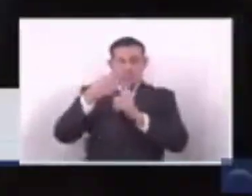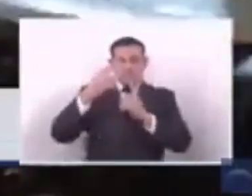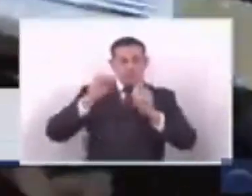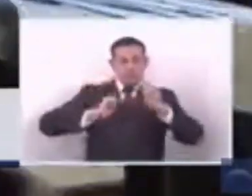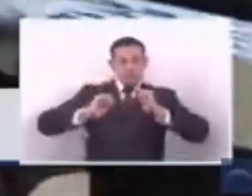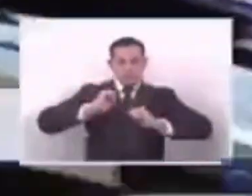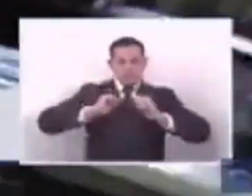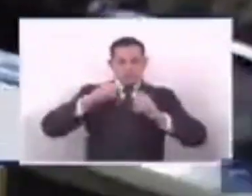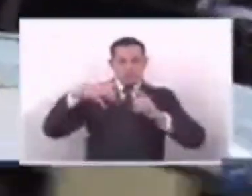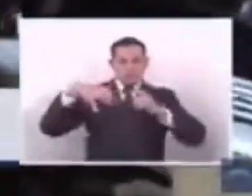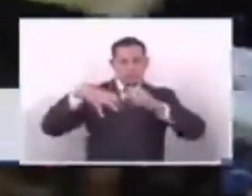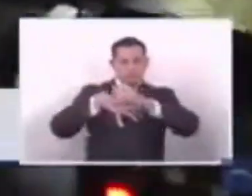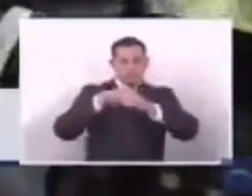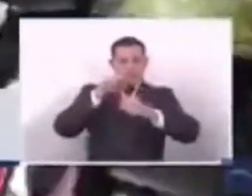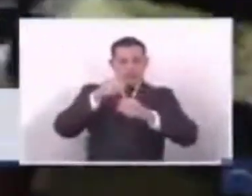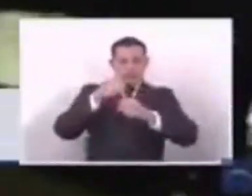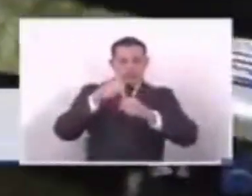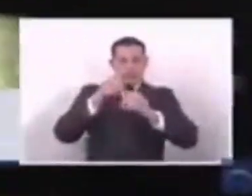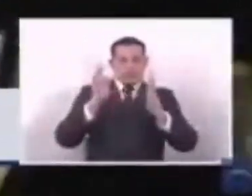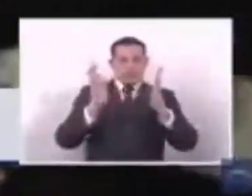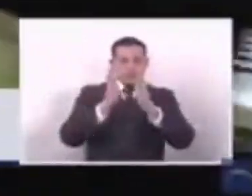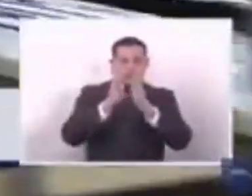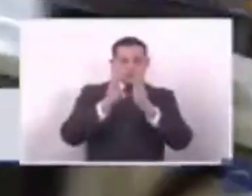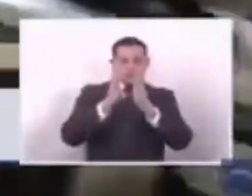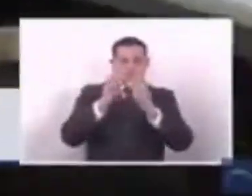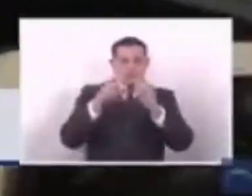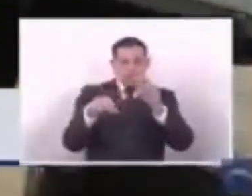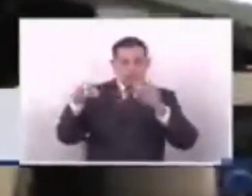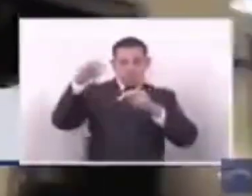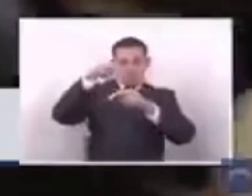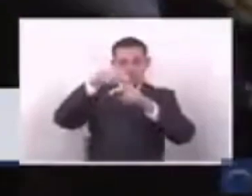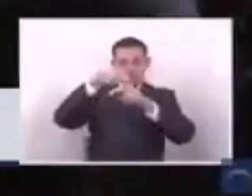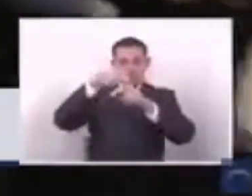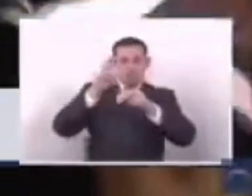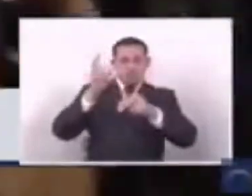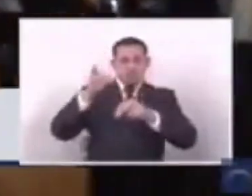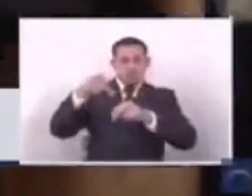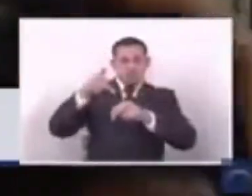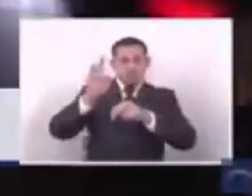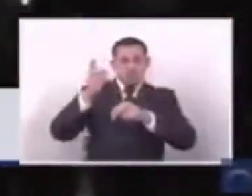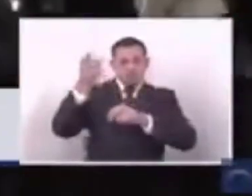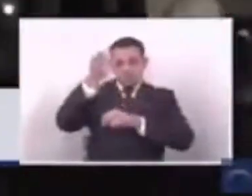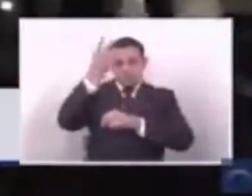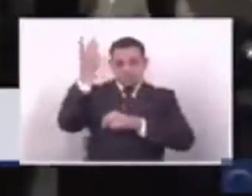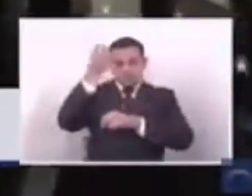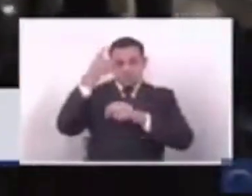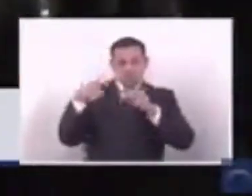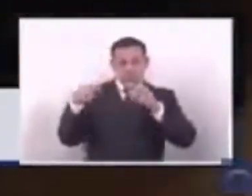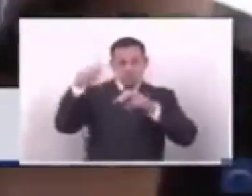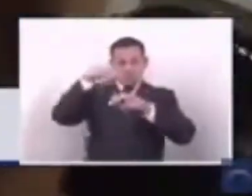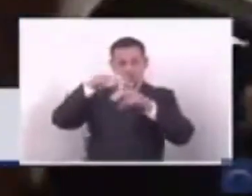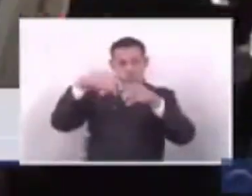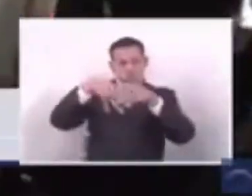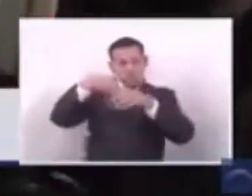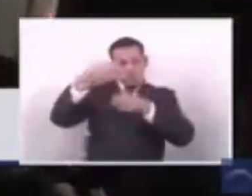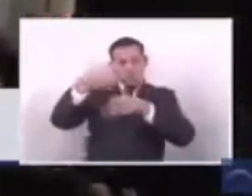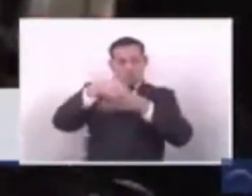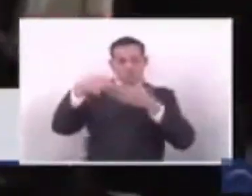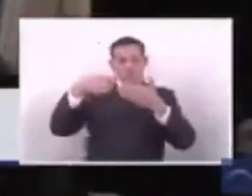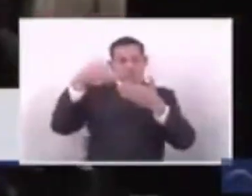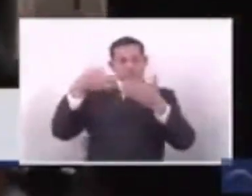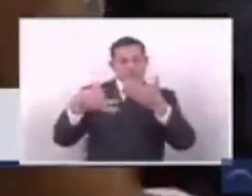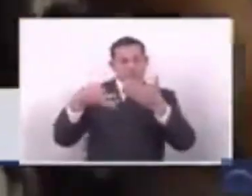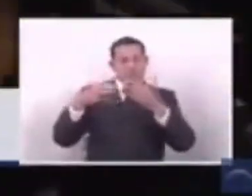de corrupción. Ahí tenemos la subida a la patrulla policial, donde se estará saliendo de esta